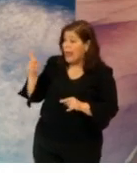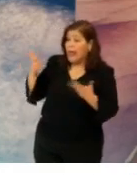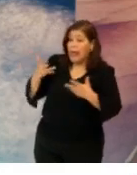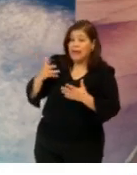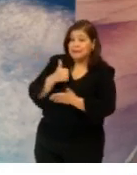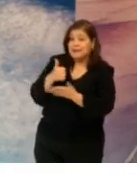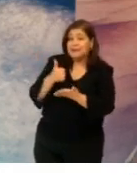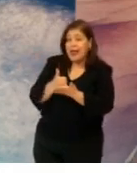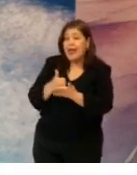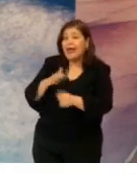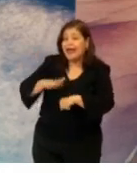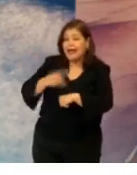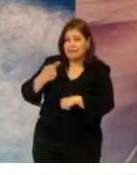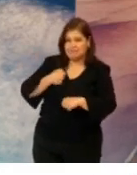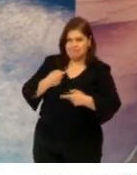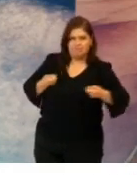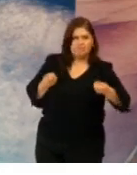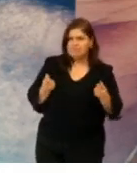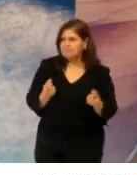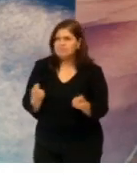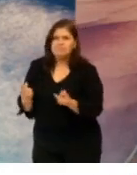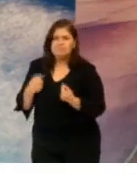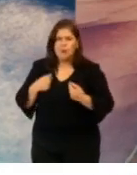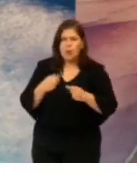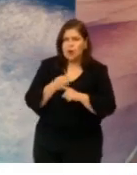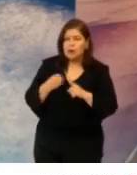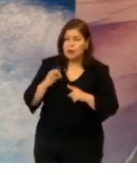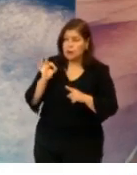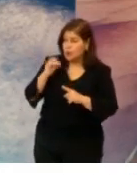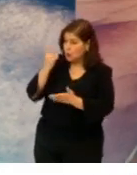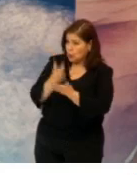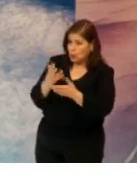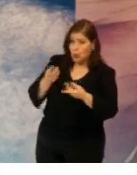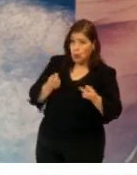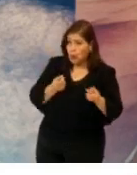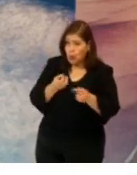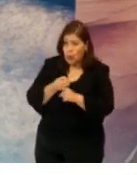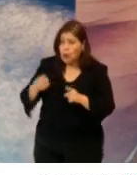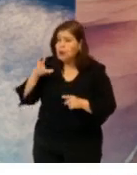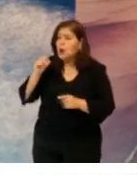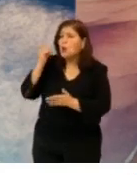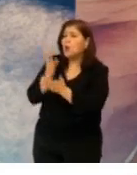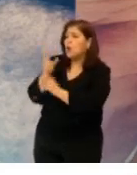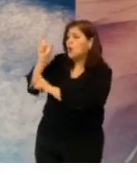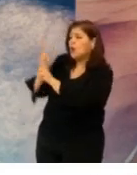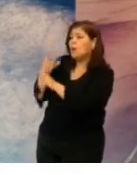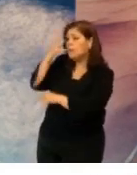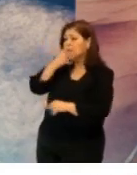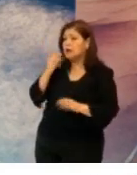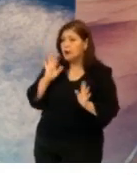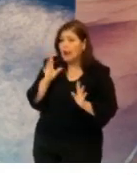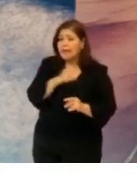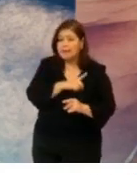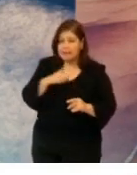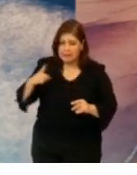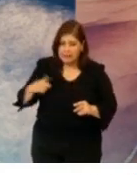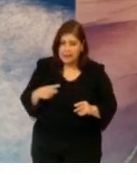organizó. Si no se organiza, sería una niña bonita. ¿Sí? Solo así vamos a lograr que la